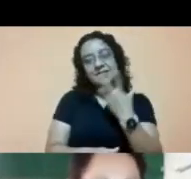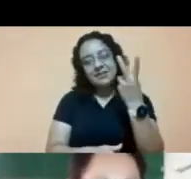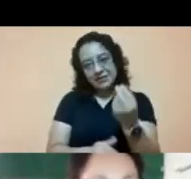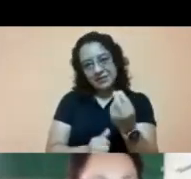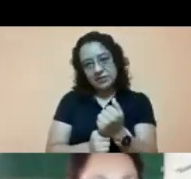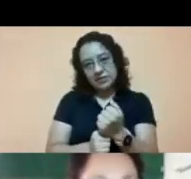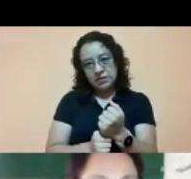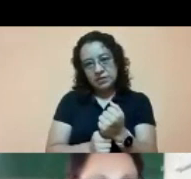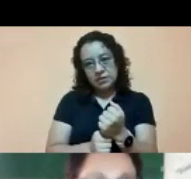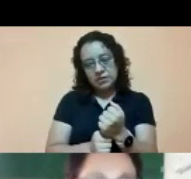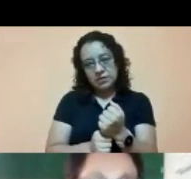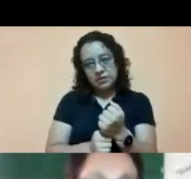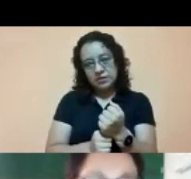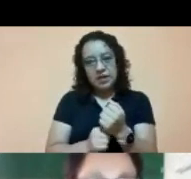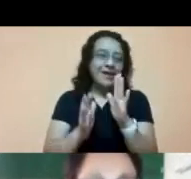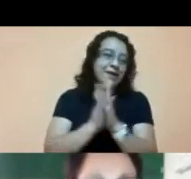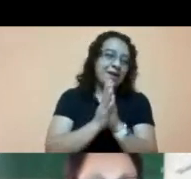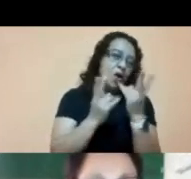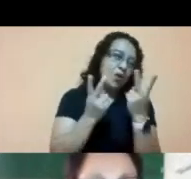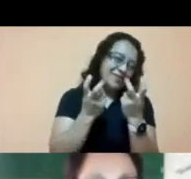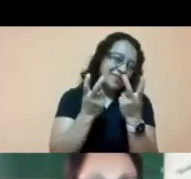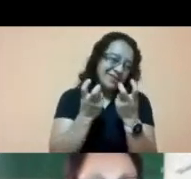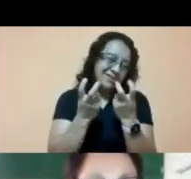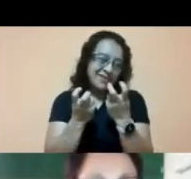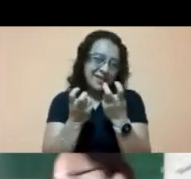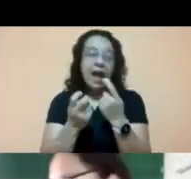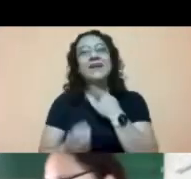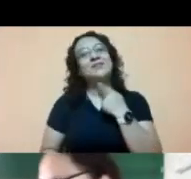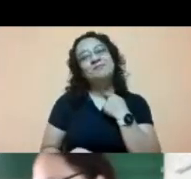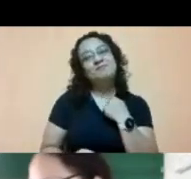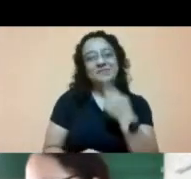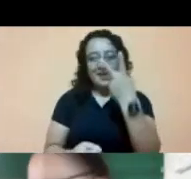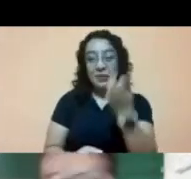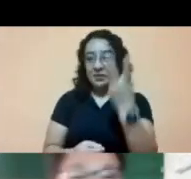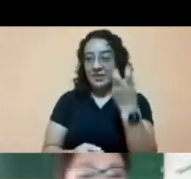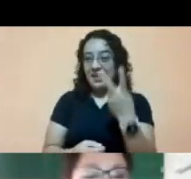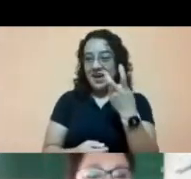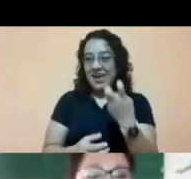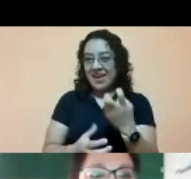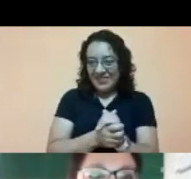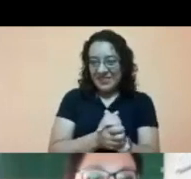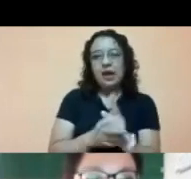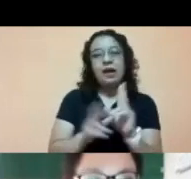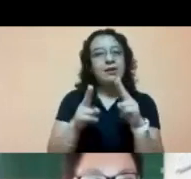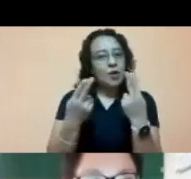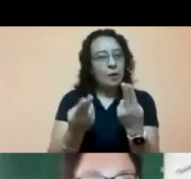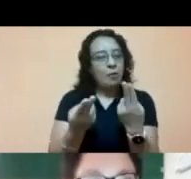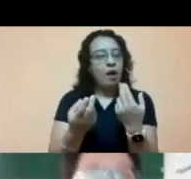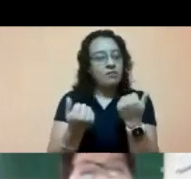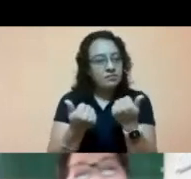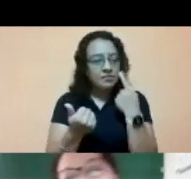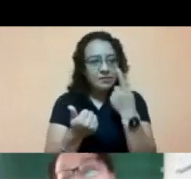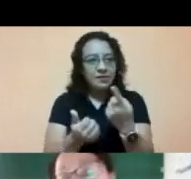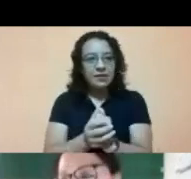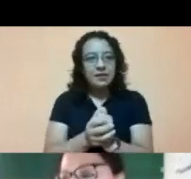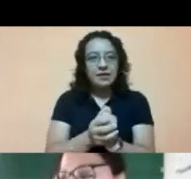Bueno, vamos a darle uno, uno. Ya me gustan ahí cómo realizan los ejercicios. Y